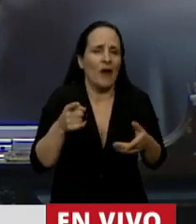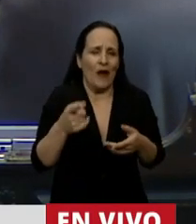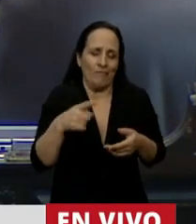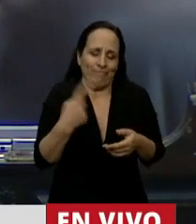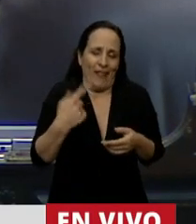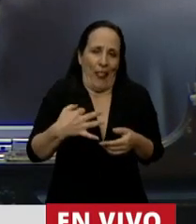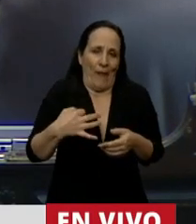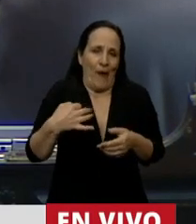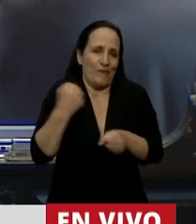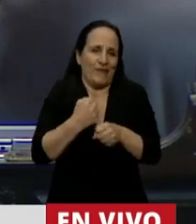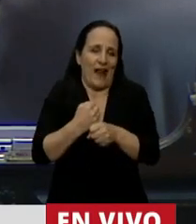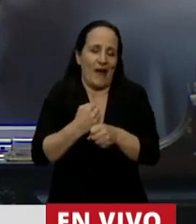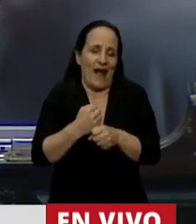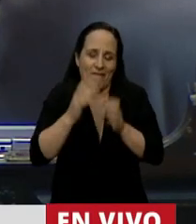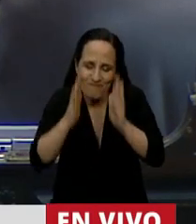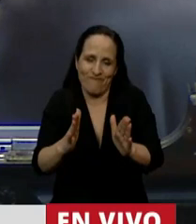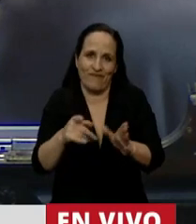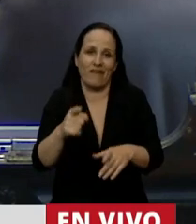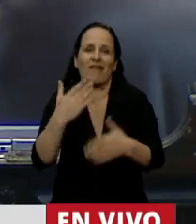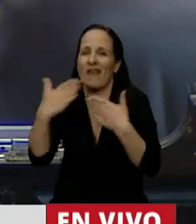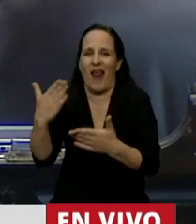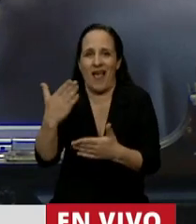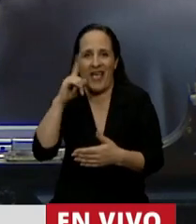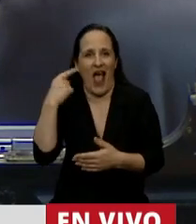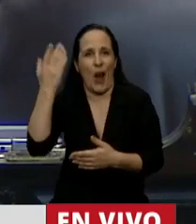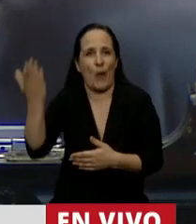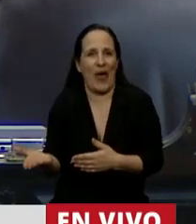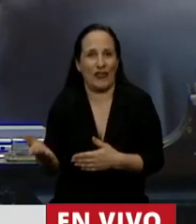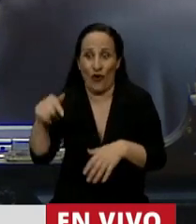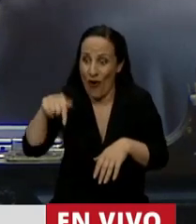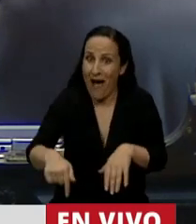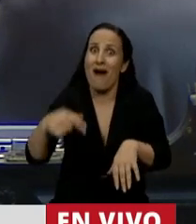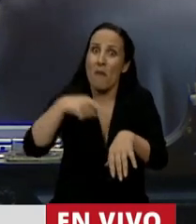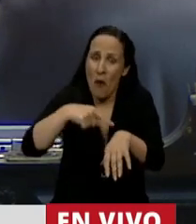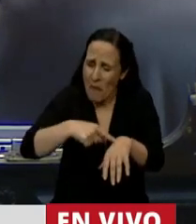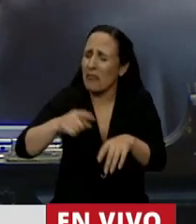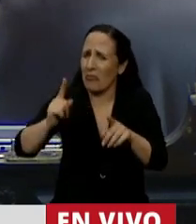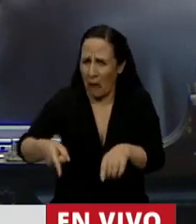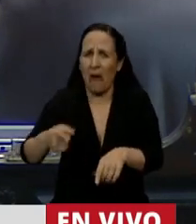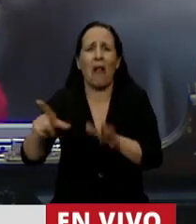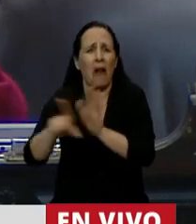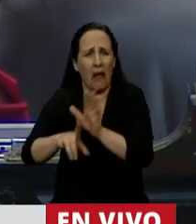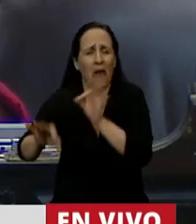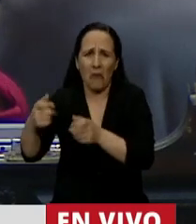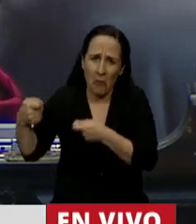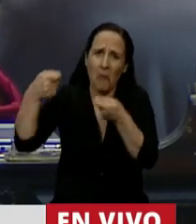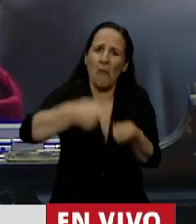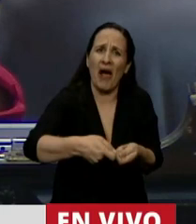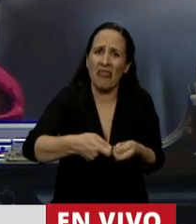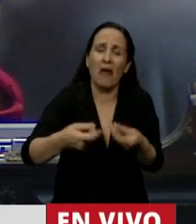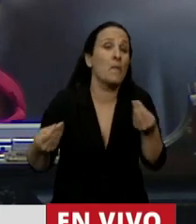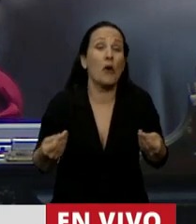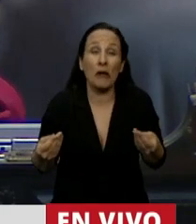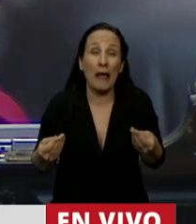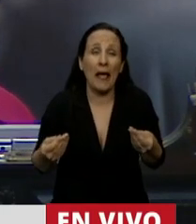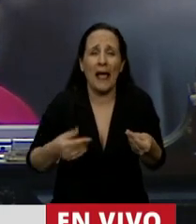fuertemente en esto yo le agradezco a alberto fernández que en este momento en la argentina haya mandado esta ley porque es dentro de